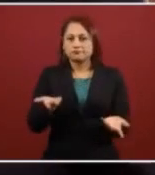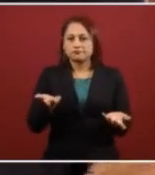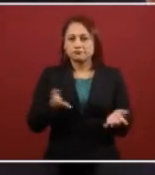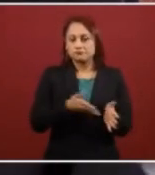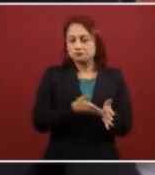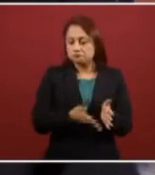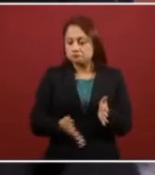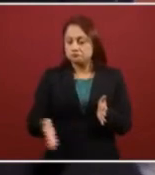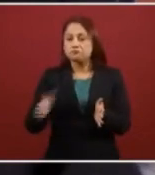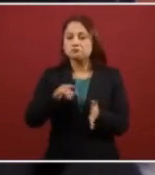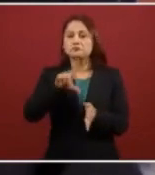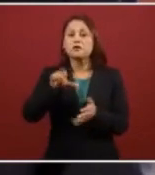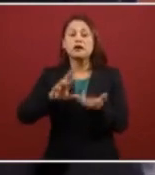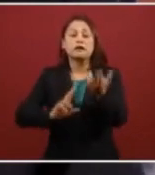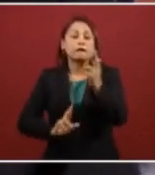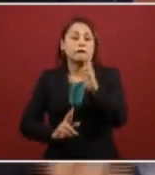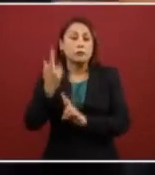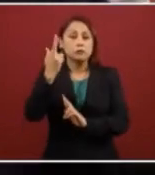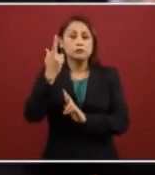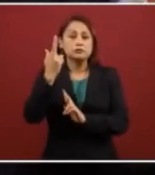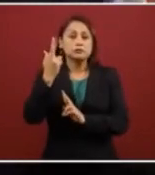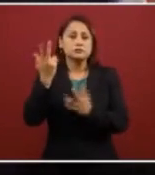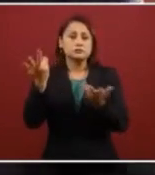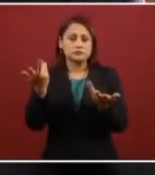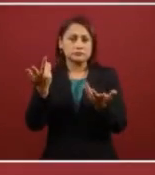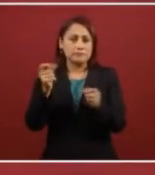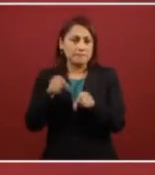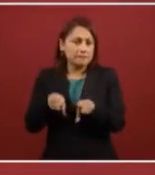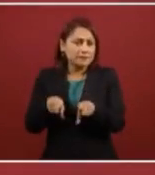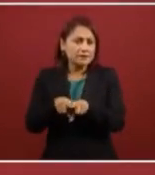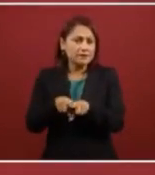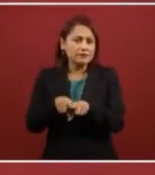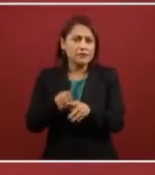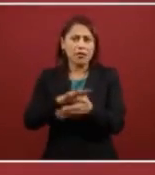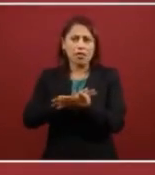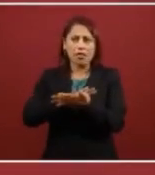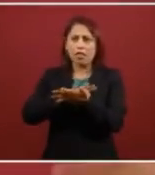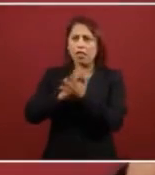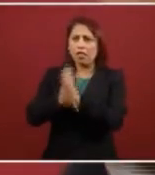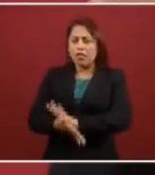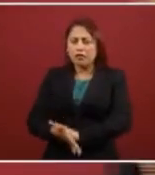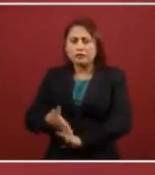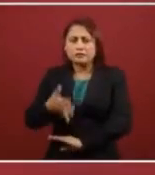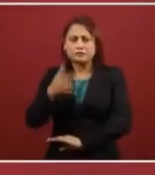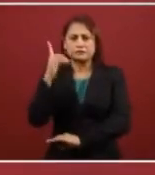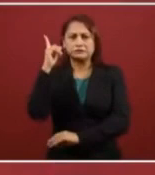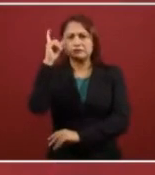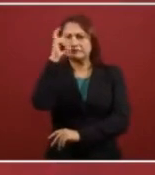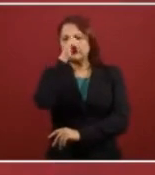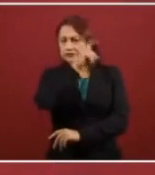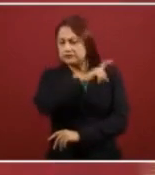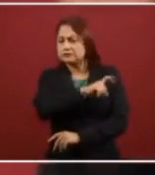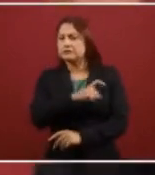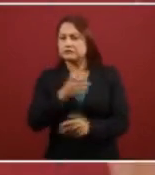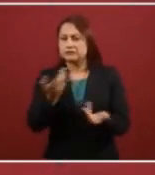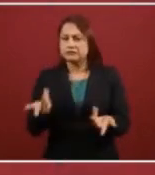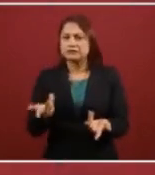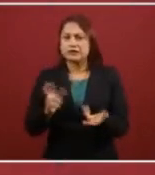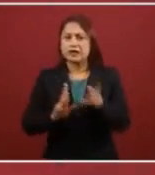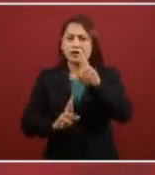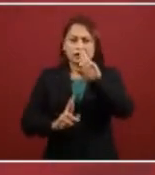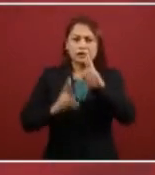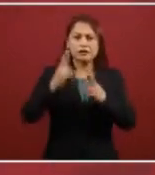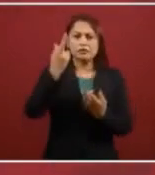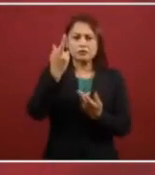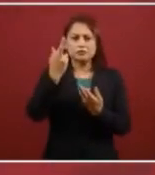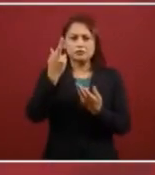came. Este, la revolución. The revolution a arrancar. Took off. Pensamiento conservador,